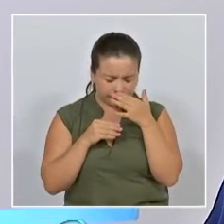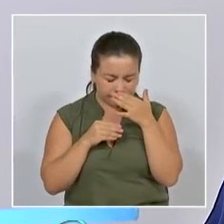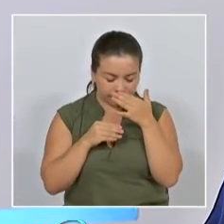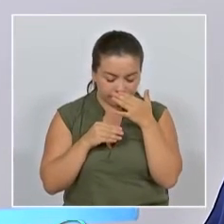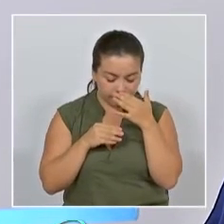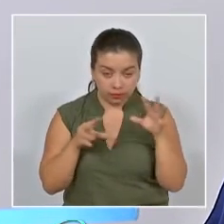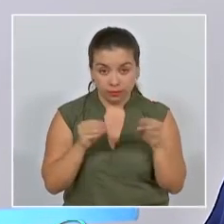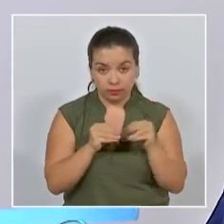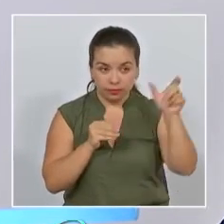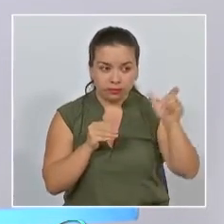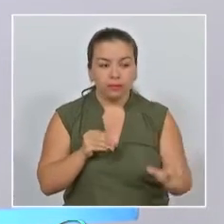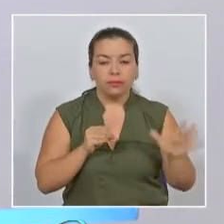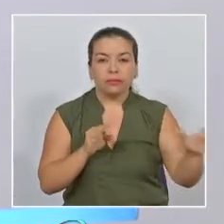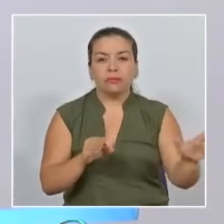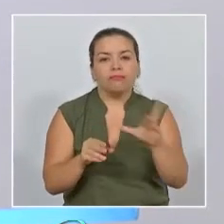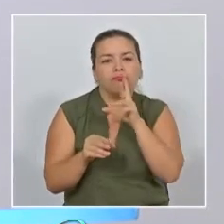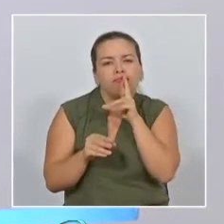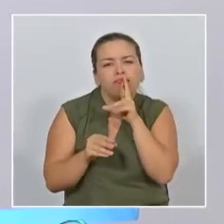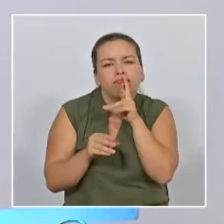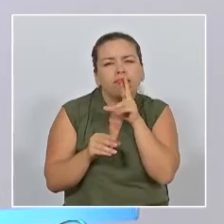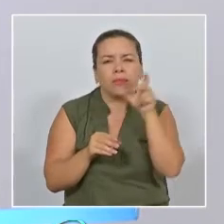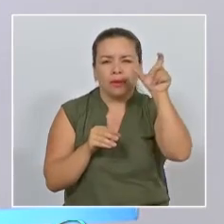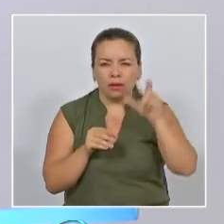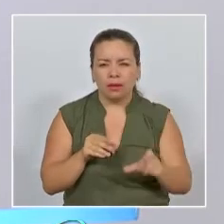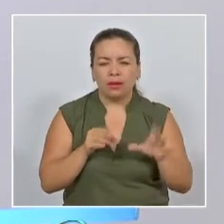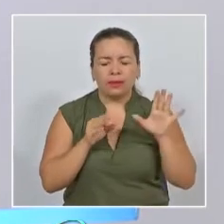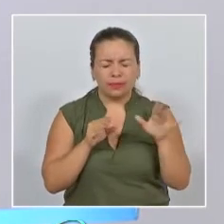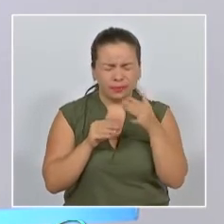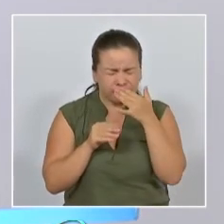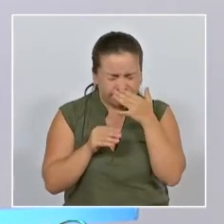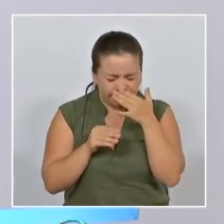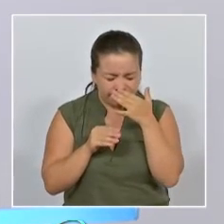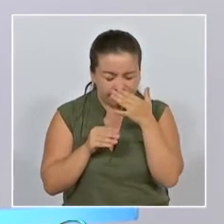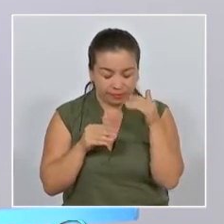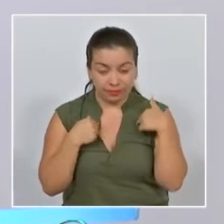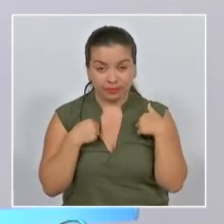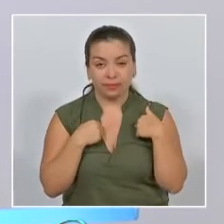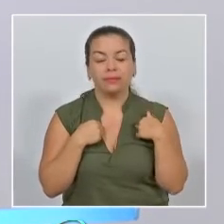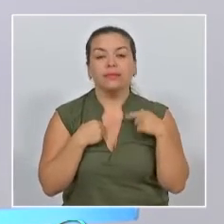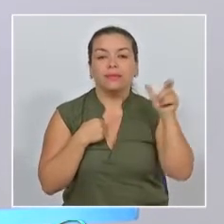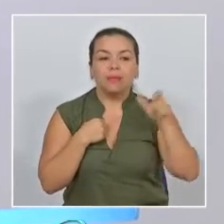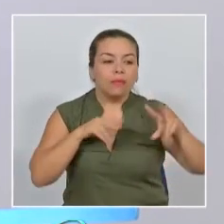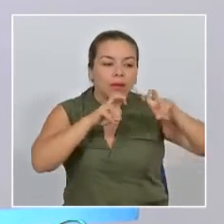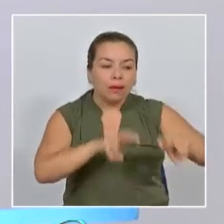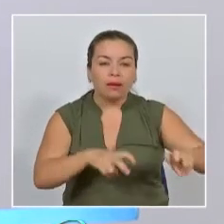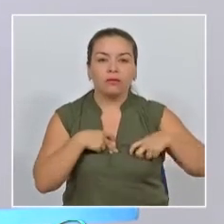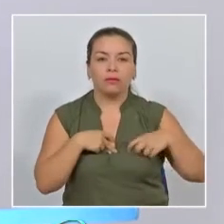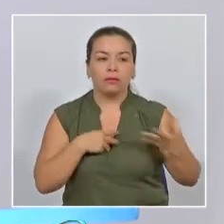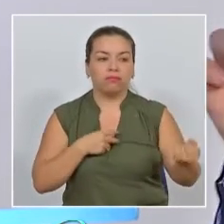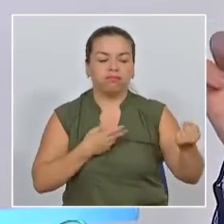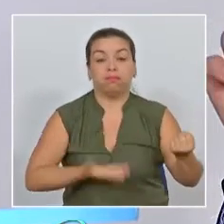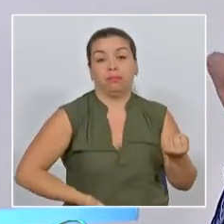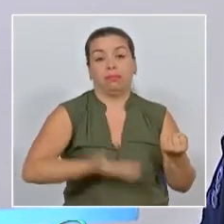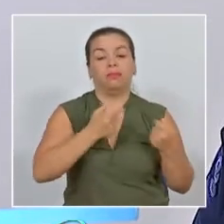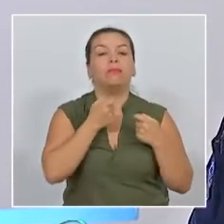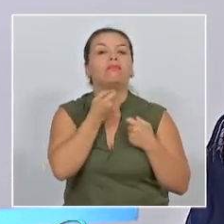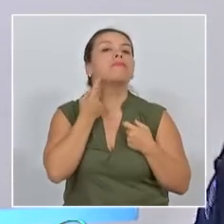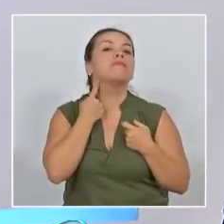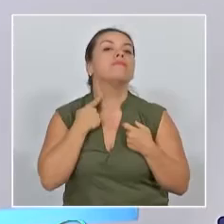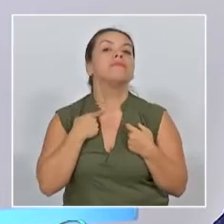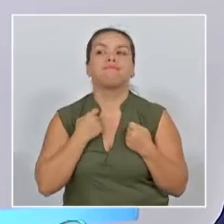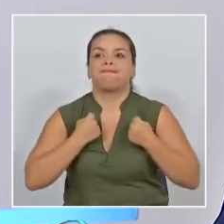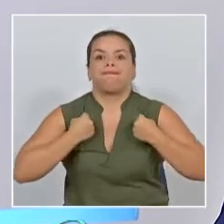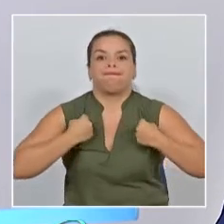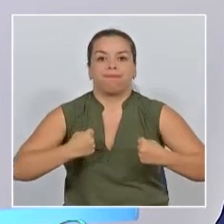mantiene muy fría, hay que hacer un examen de tiroides. Por favor, estudien la tiroides. En Facebook, buscando medicamentos Dr.